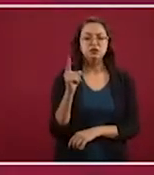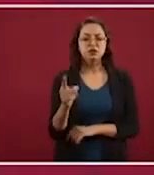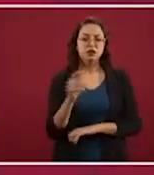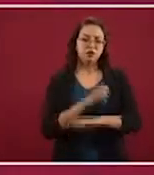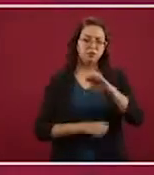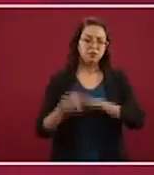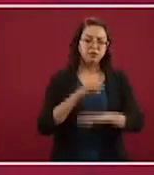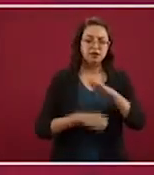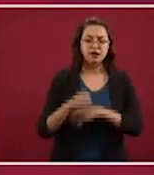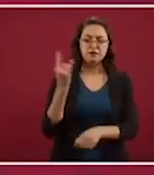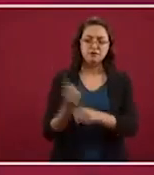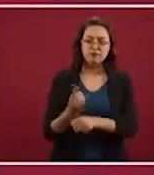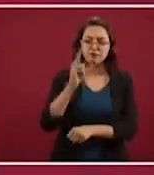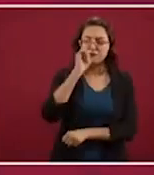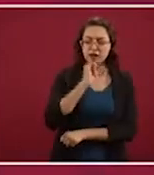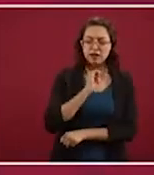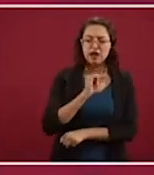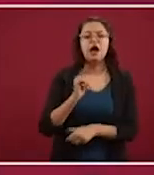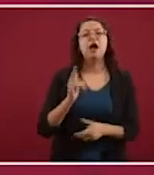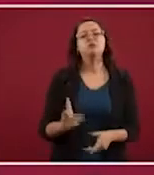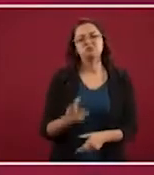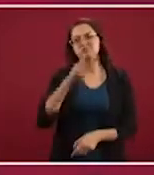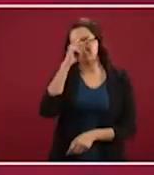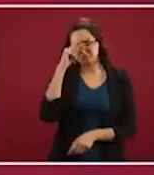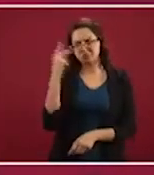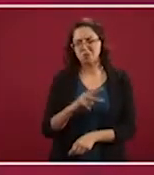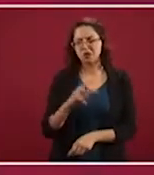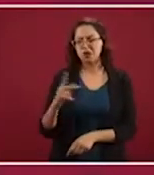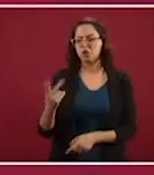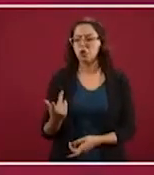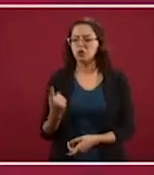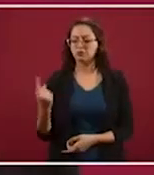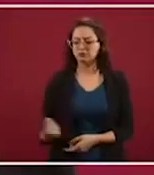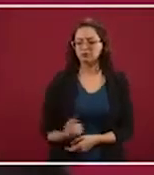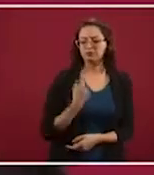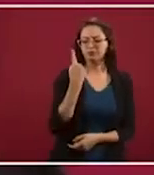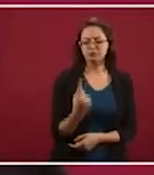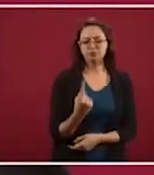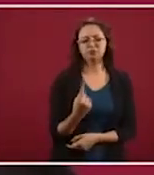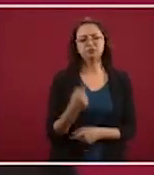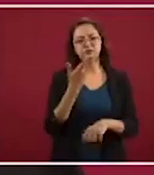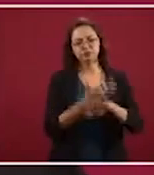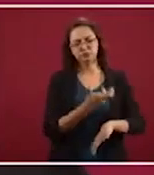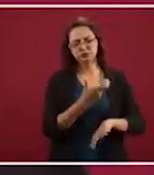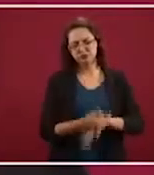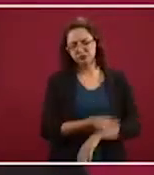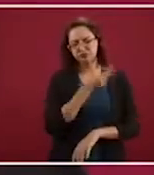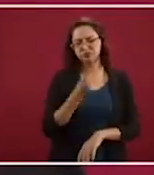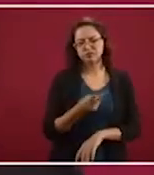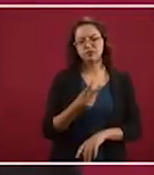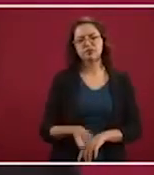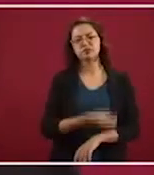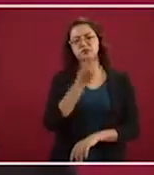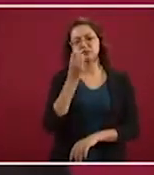México proponga a un experto, Estados Unidos a otro y un tercero, y que esto aplique